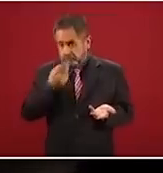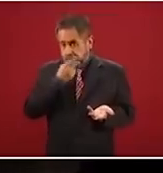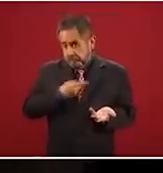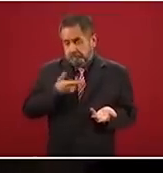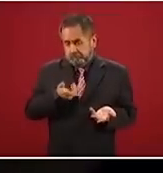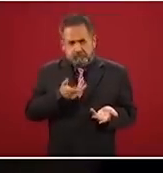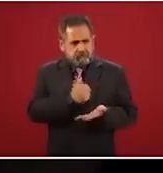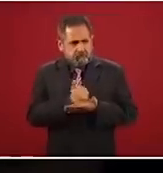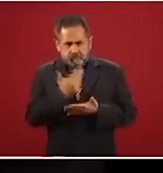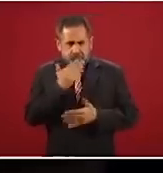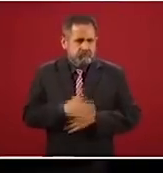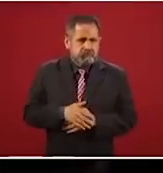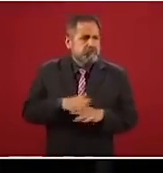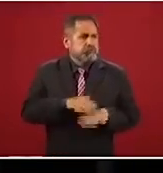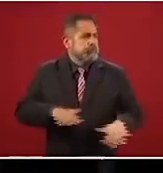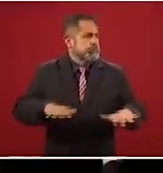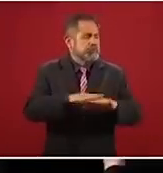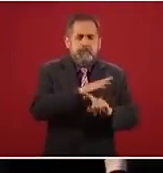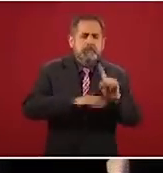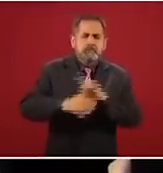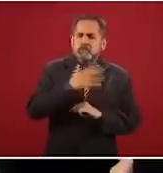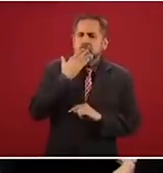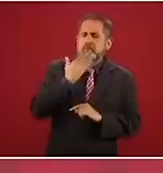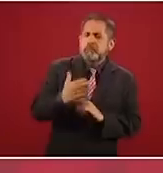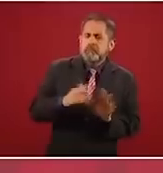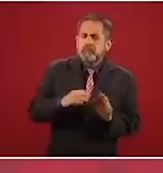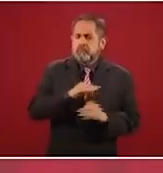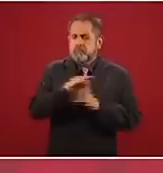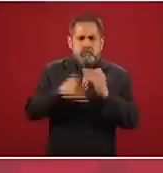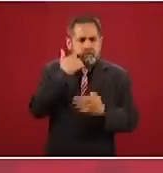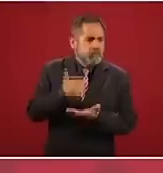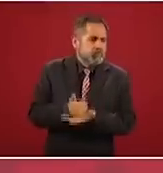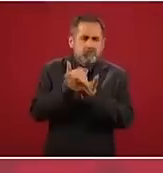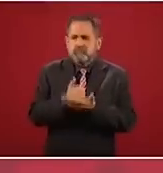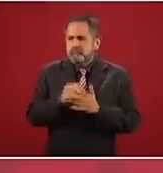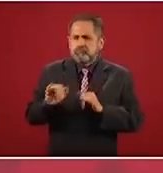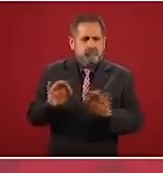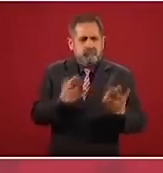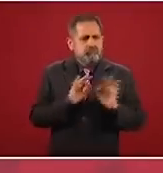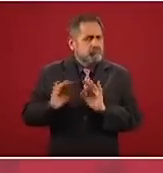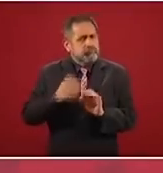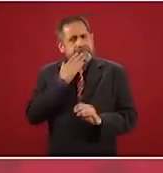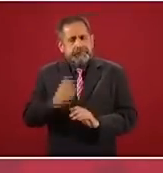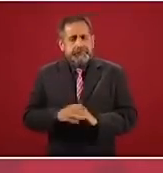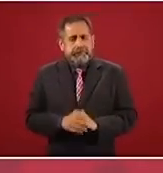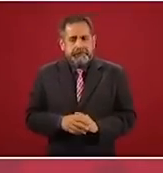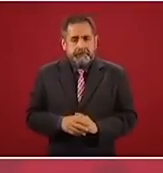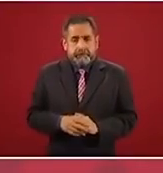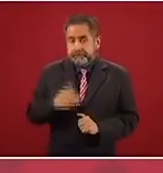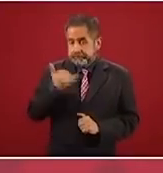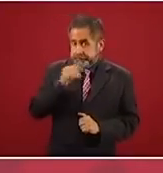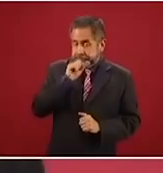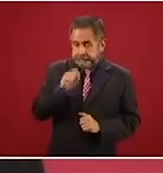tenemos. Hay un buen ambiente, todos quieren ayudar en esta materia, y en lo